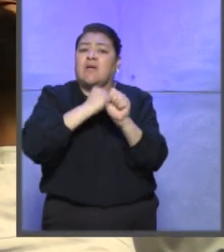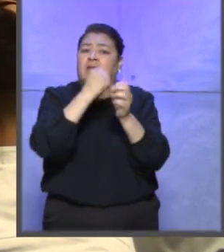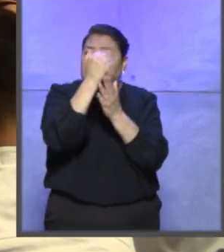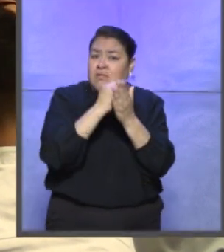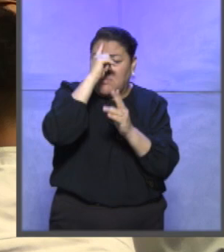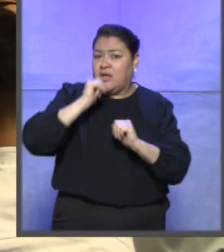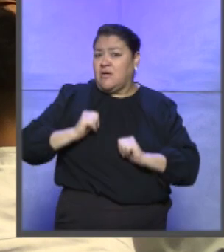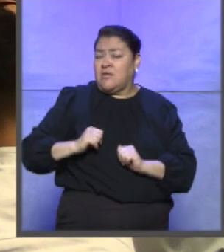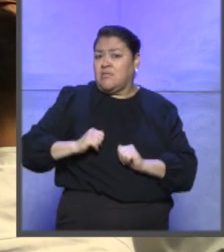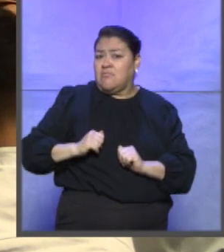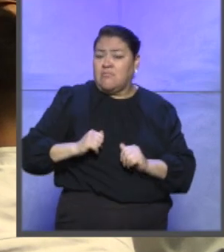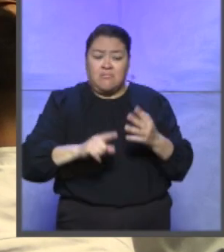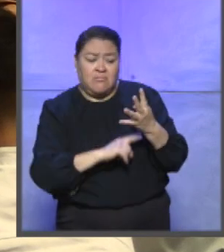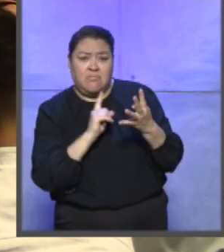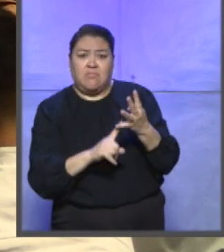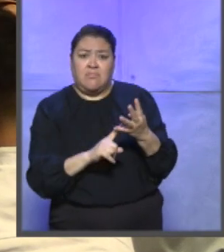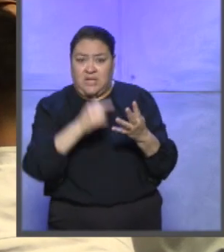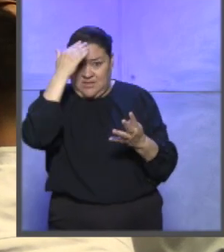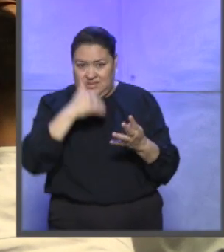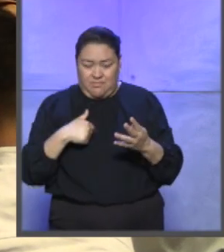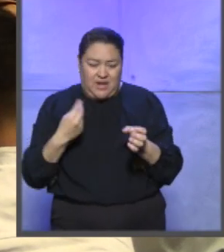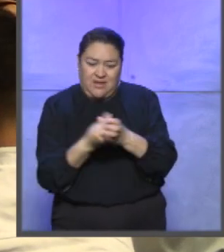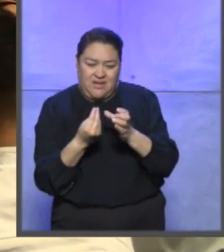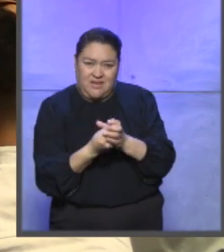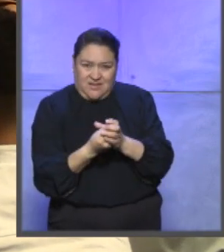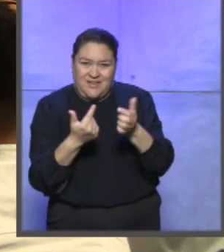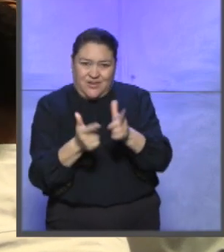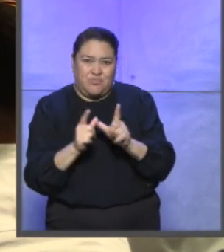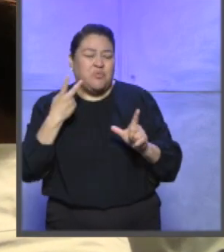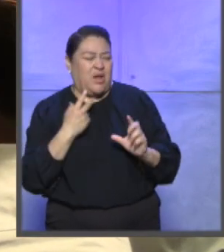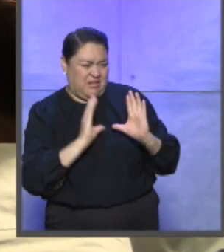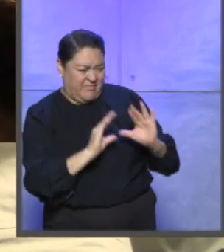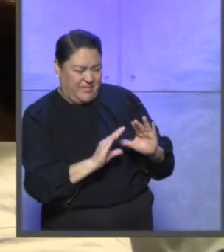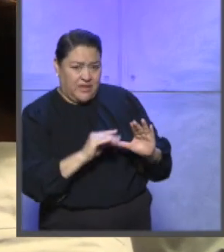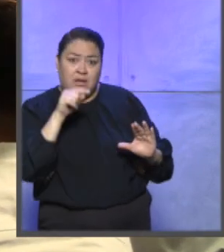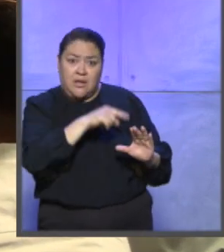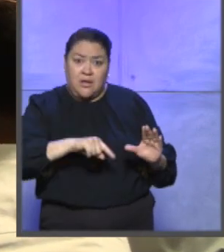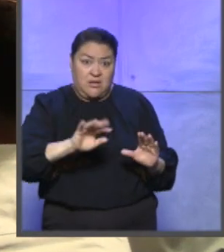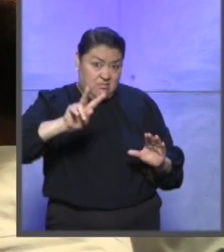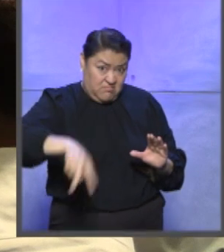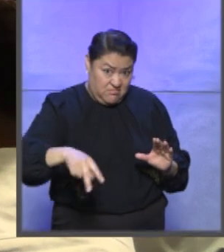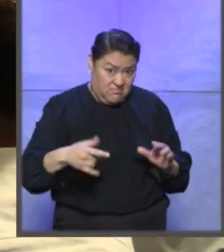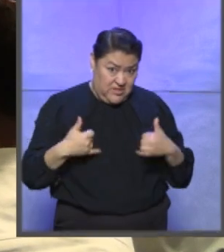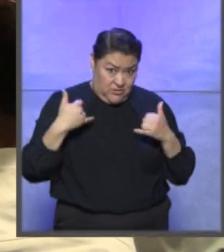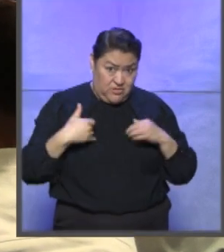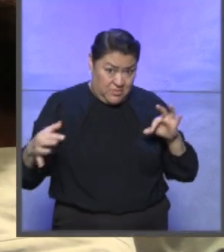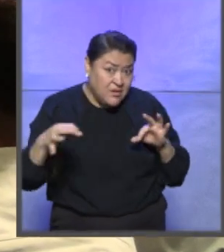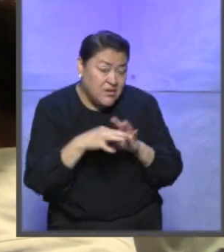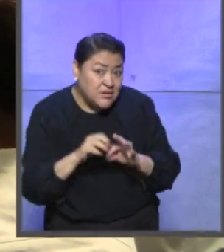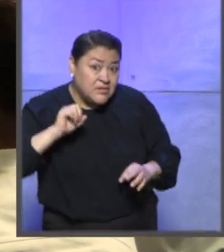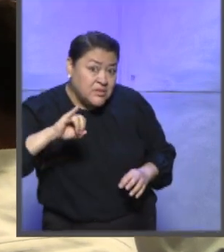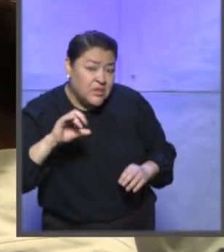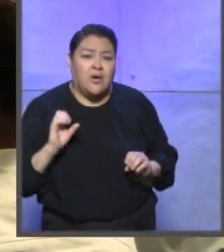edad para acceder a cargos públicos? ¿La formación de cuadros en los partidos políticos responde a las necesidades reales de la